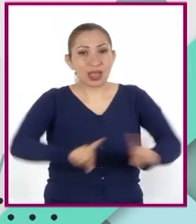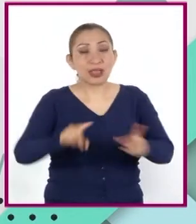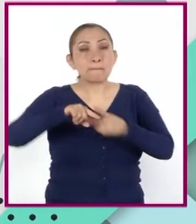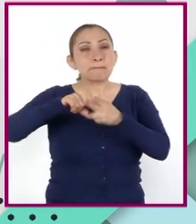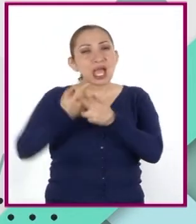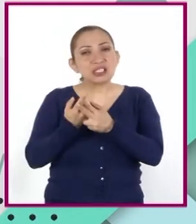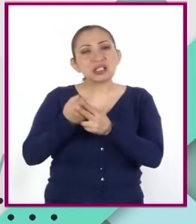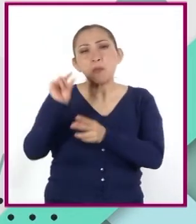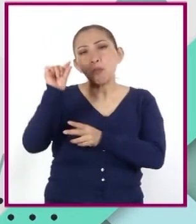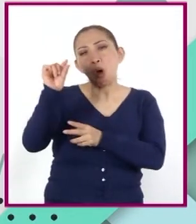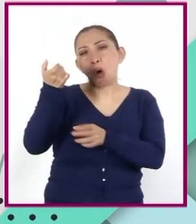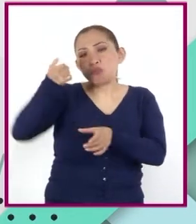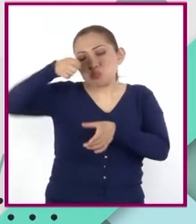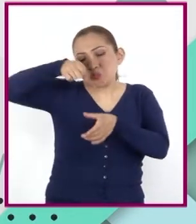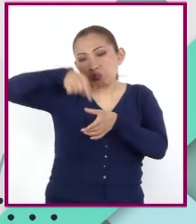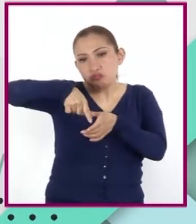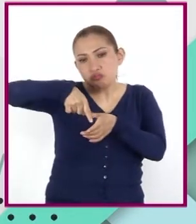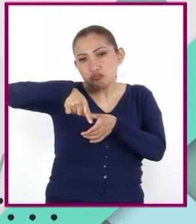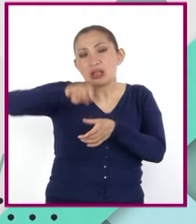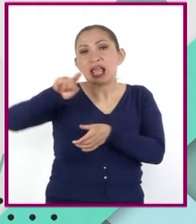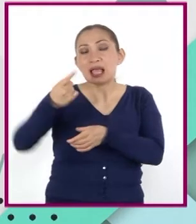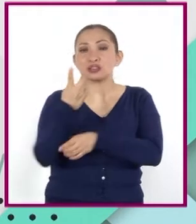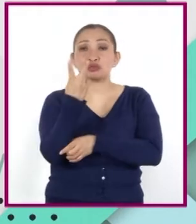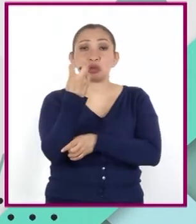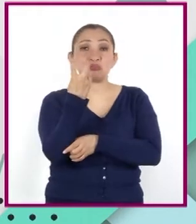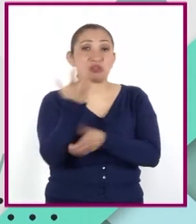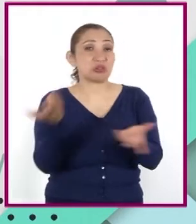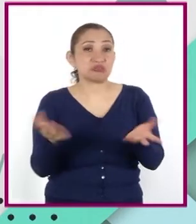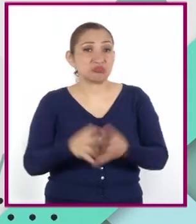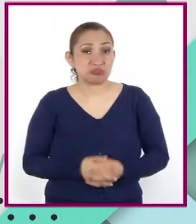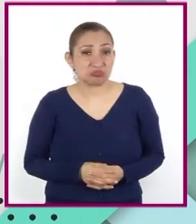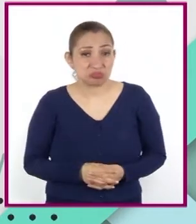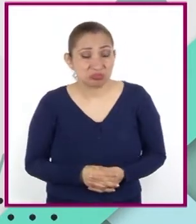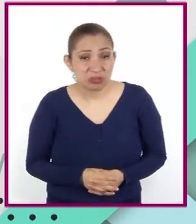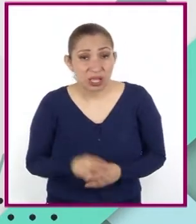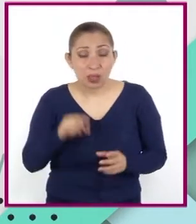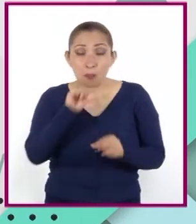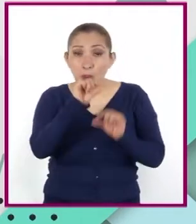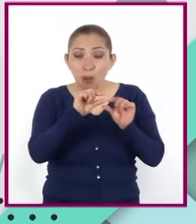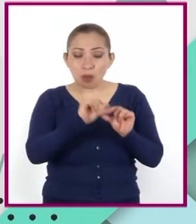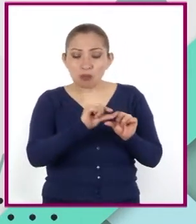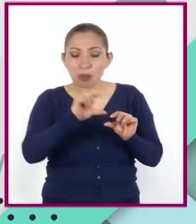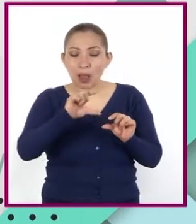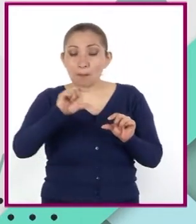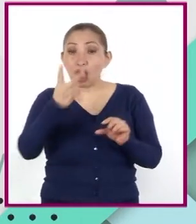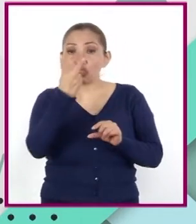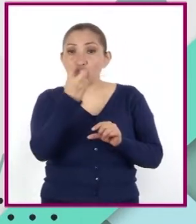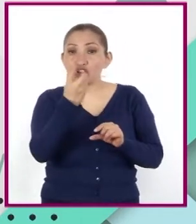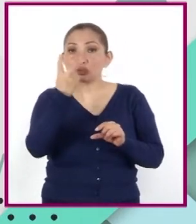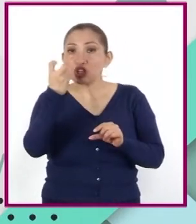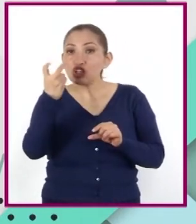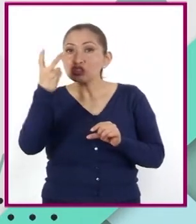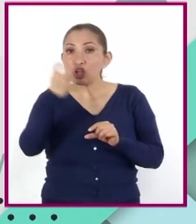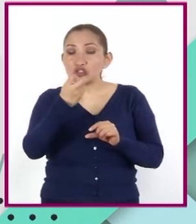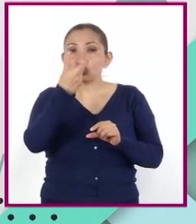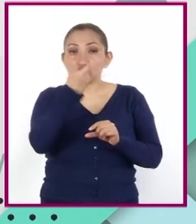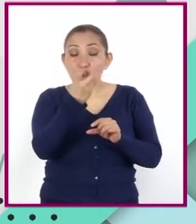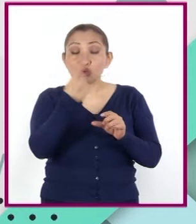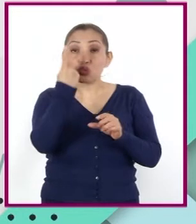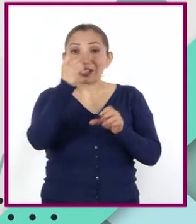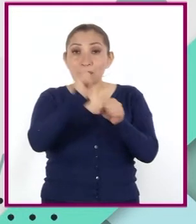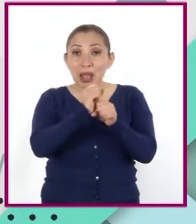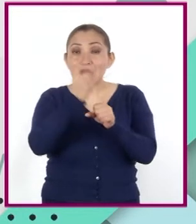una cantidad pequeña, que en este caso es de 2 pesos, y se incrementará en 2 pesos por semana,